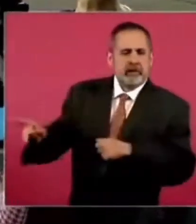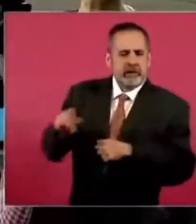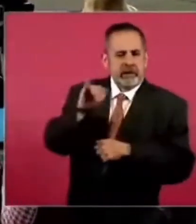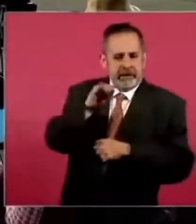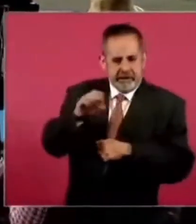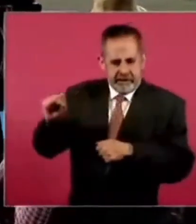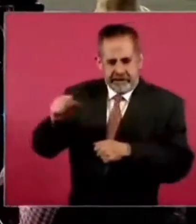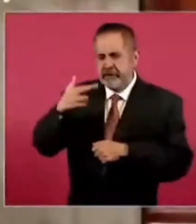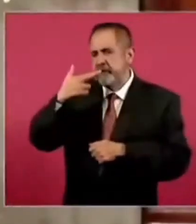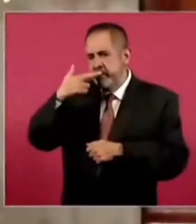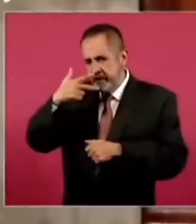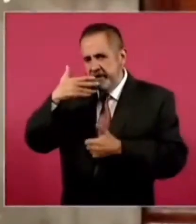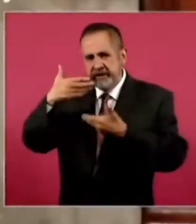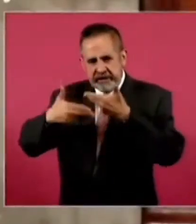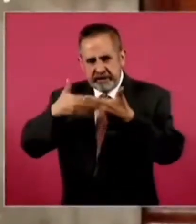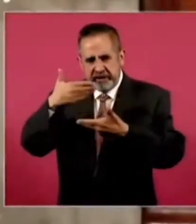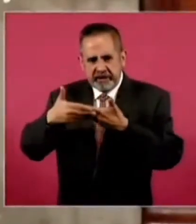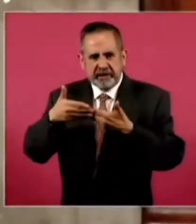Social.